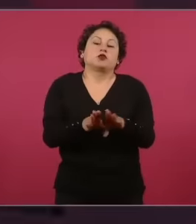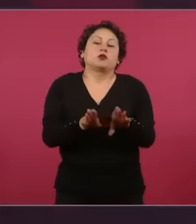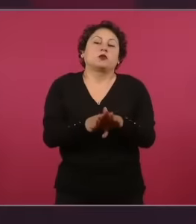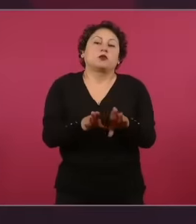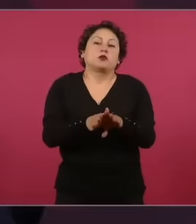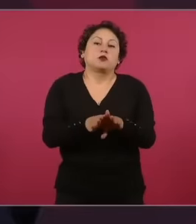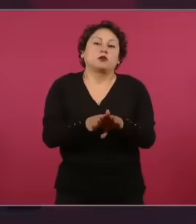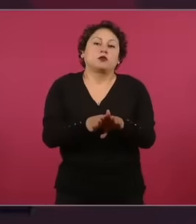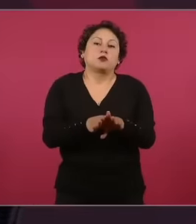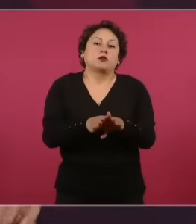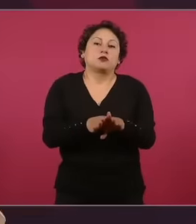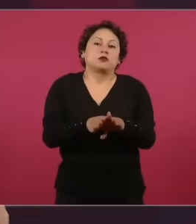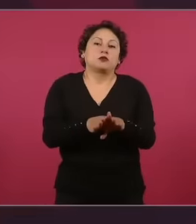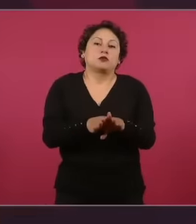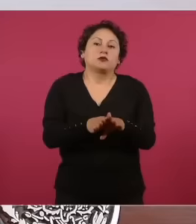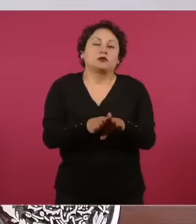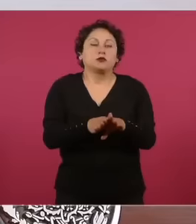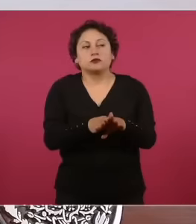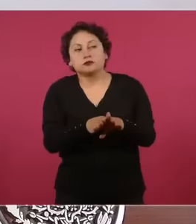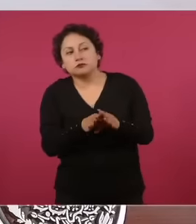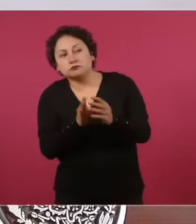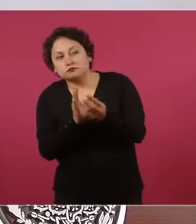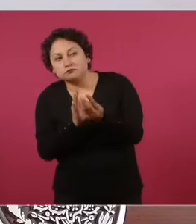a un juez?